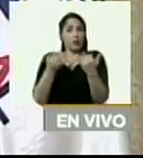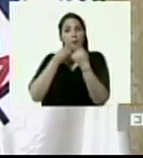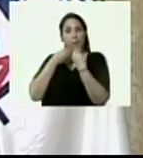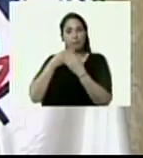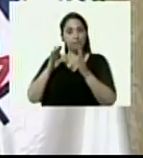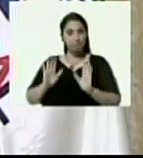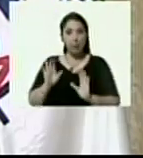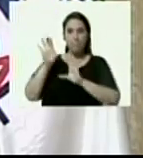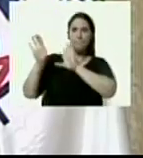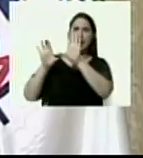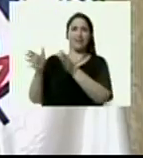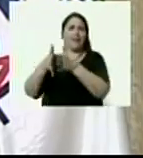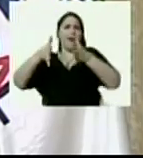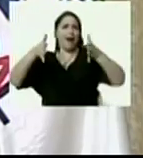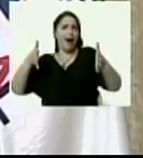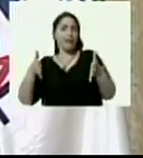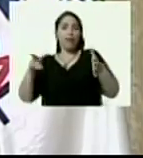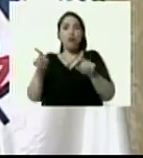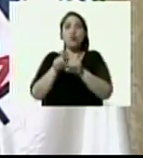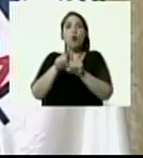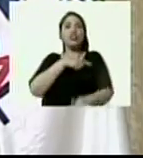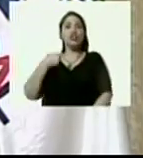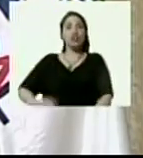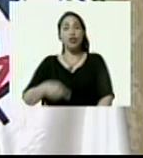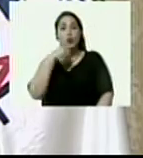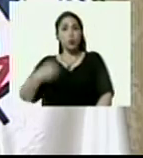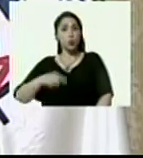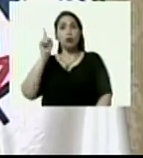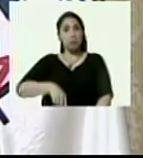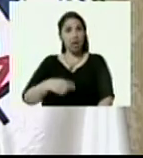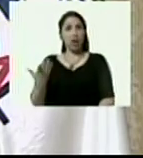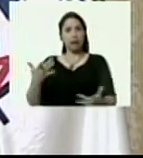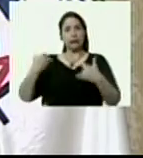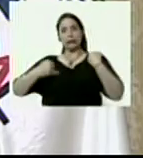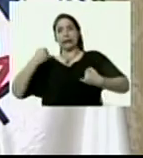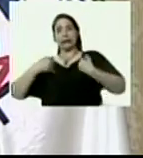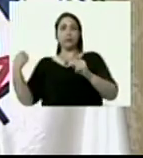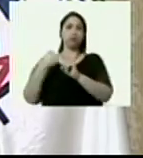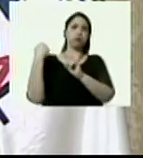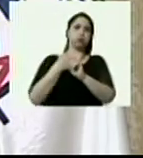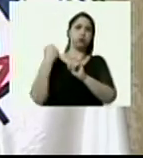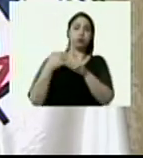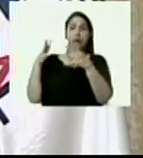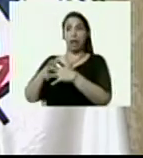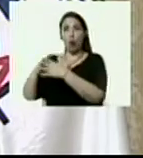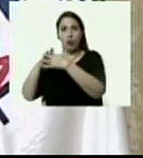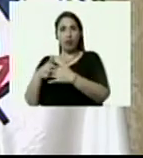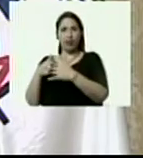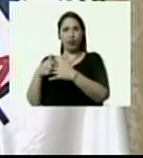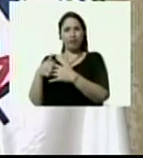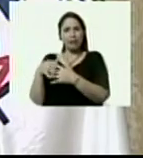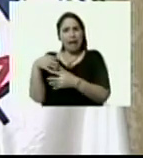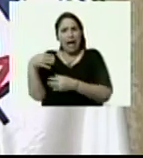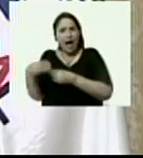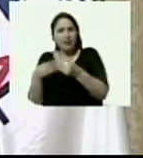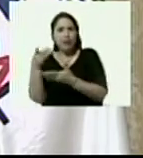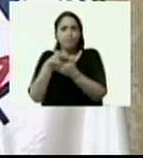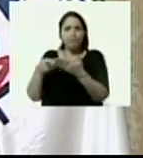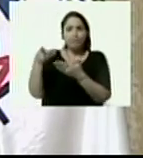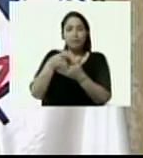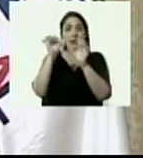países grandes como china como rusia que también han sufrido la agresión de los eeuu que están diseñando sistemas